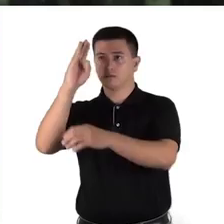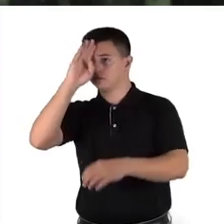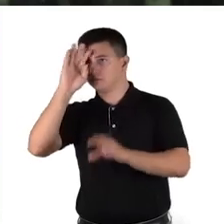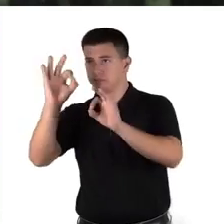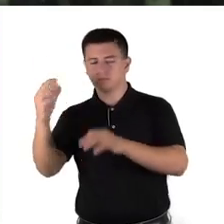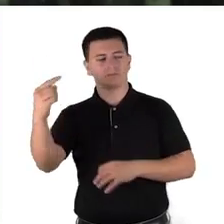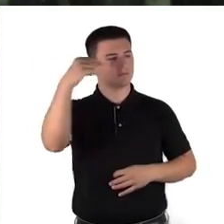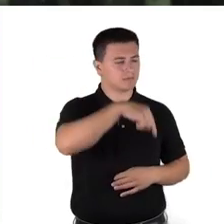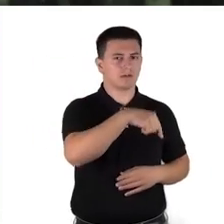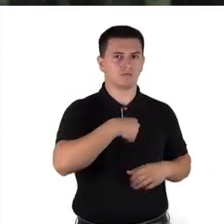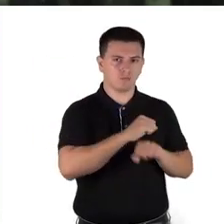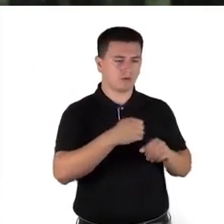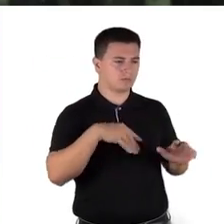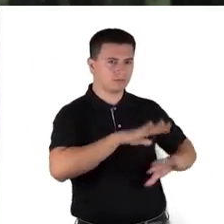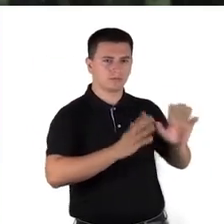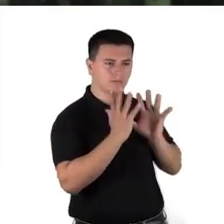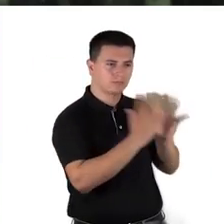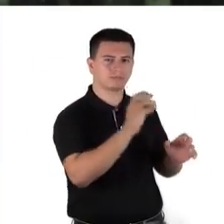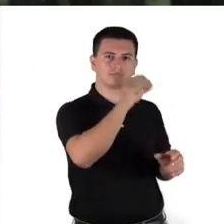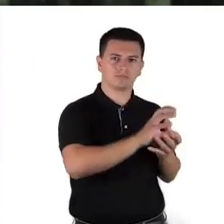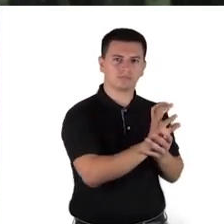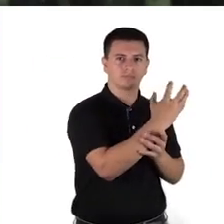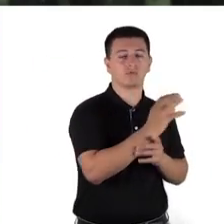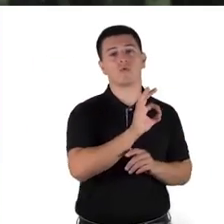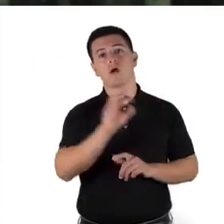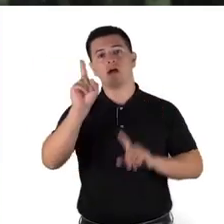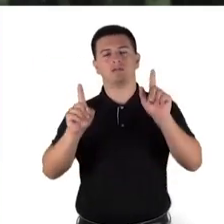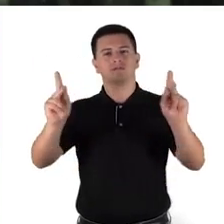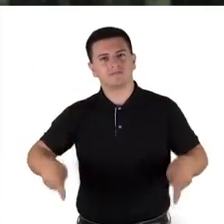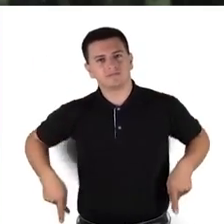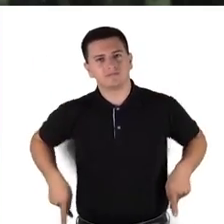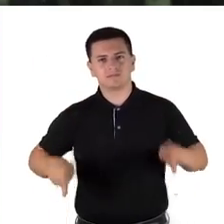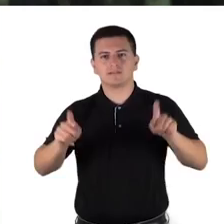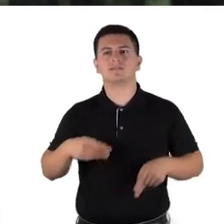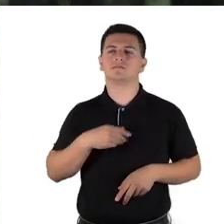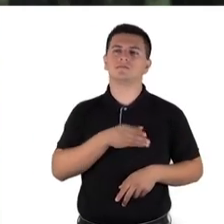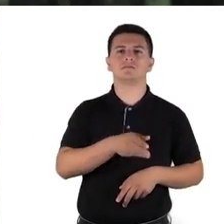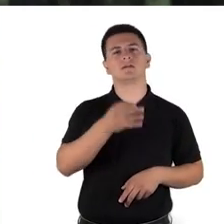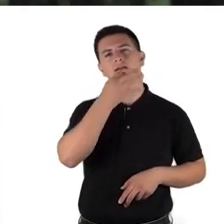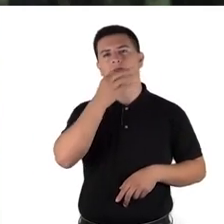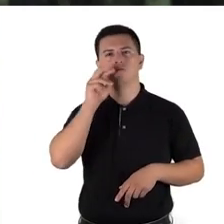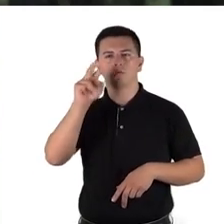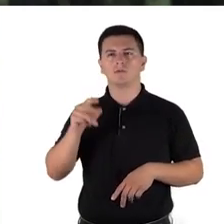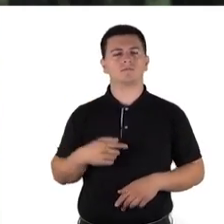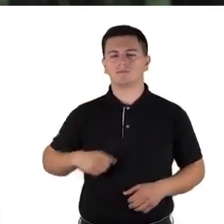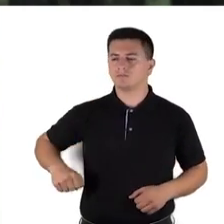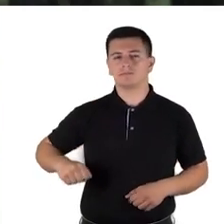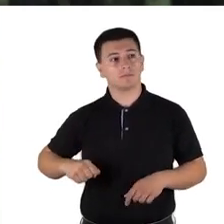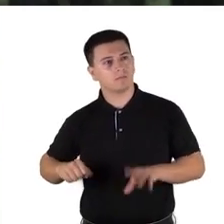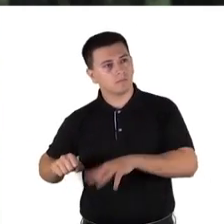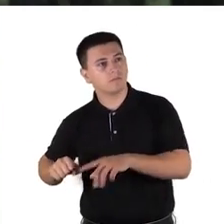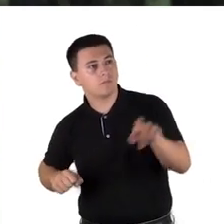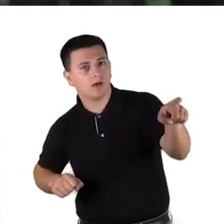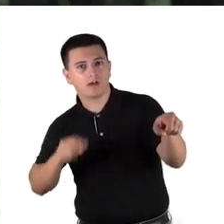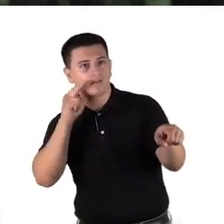casa, no sé, tener una pequeña huertita, poder hablar cuando nos vamos al parque y si el niño estaba dando en la